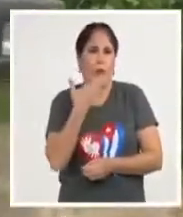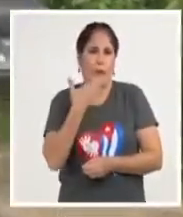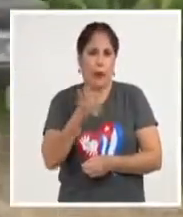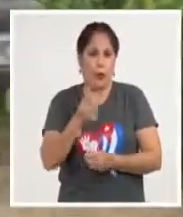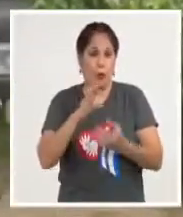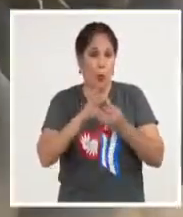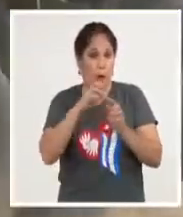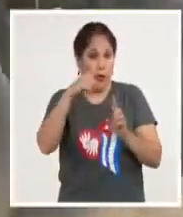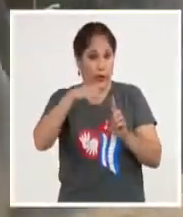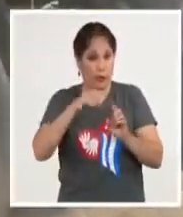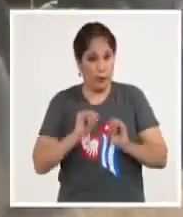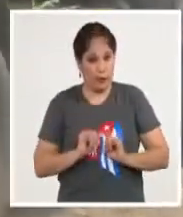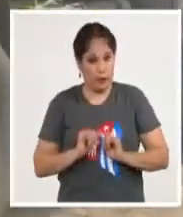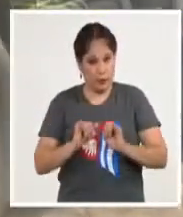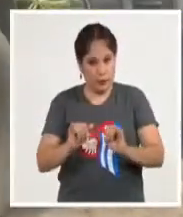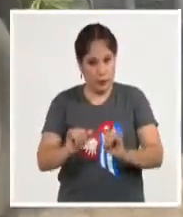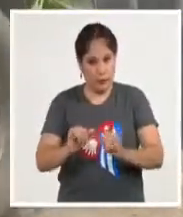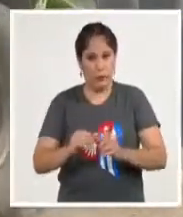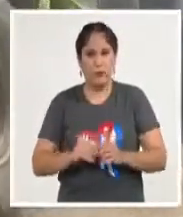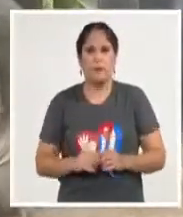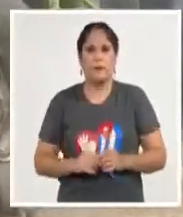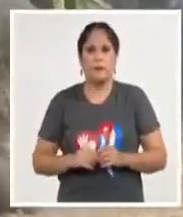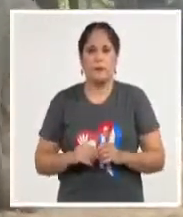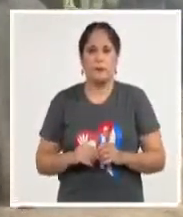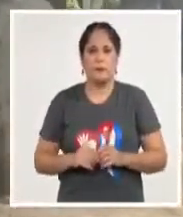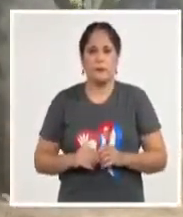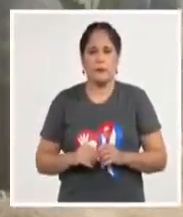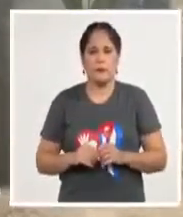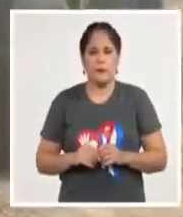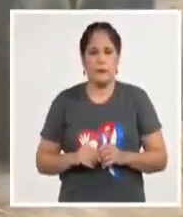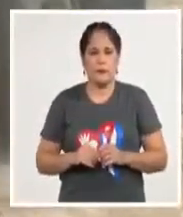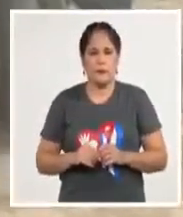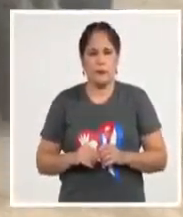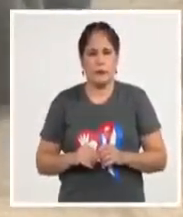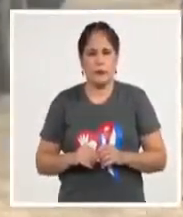camarógrafo Sándor Corbeira y Miguel Reyes, Sistema Informativo de la Televisión Cubana.